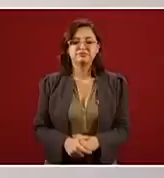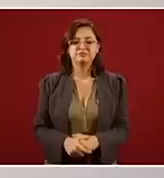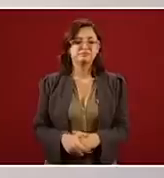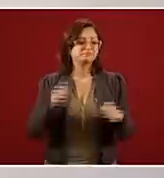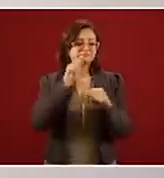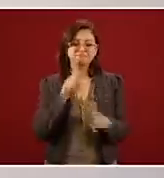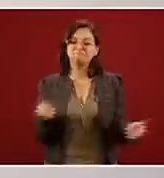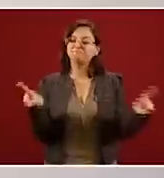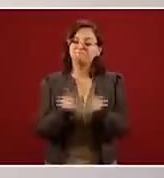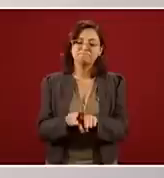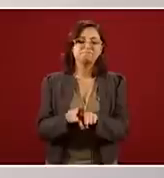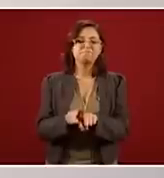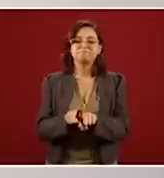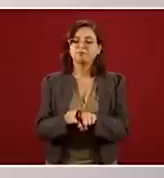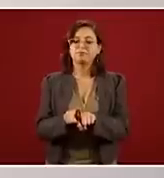mismo.